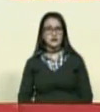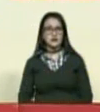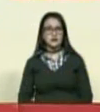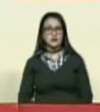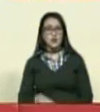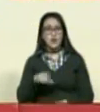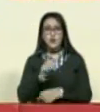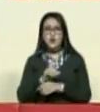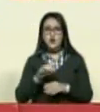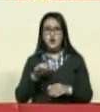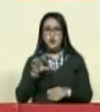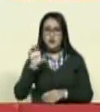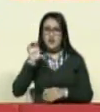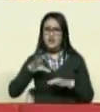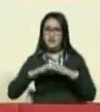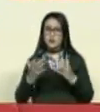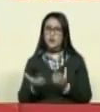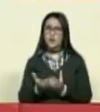¡Ah! Único país del mundo.